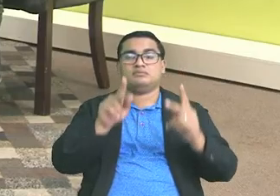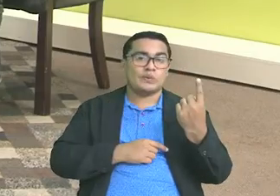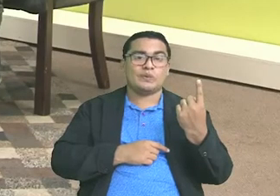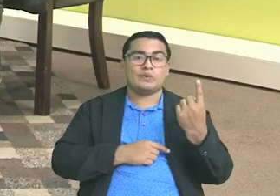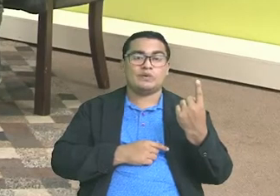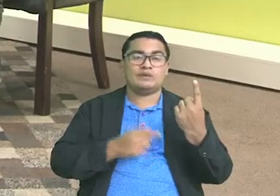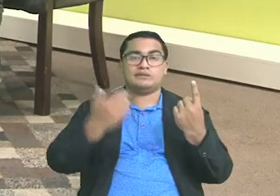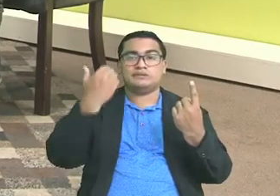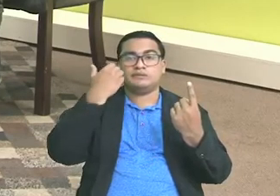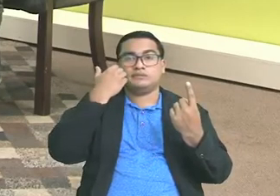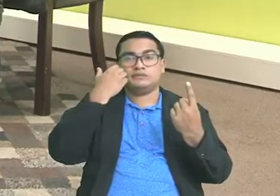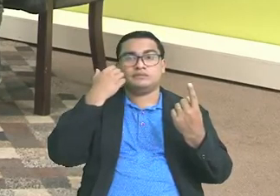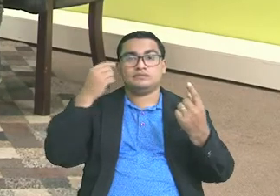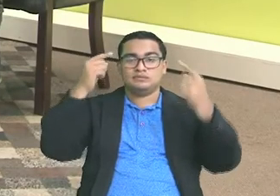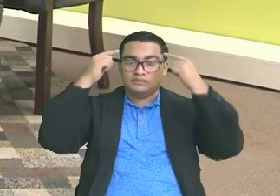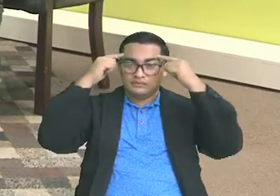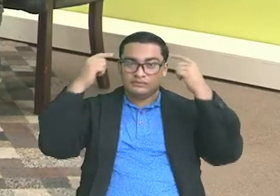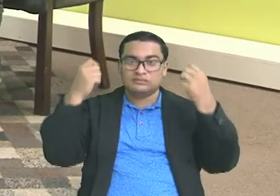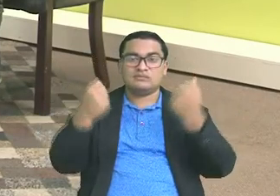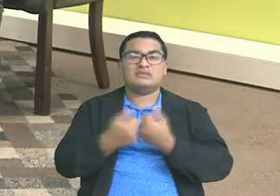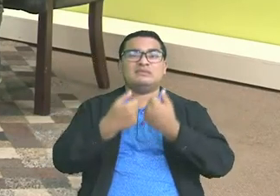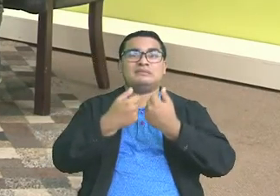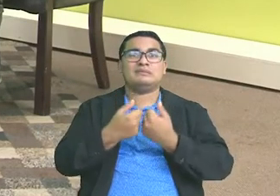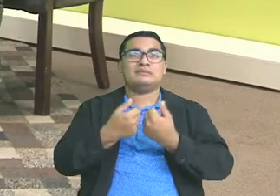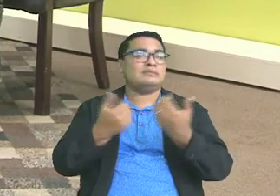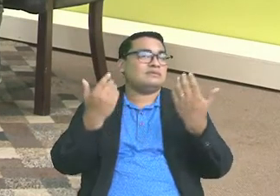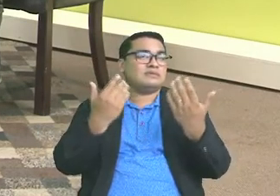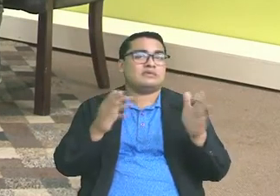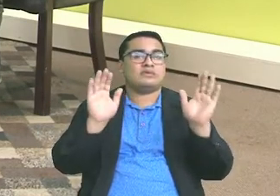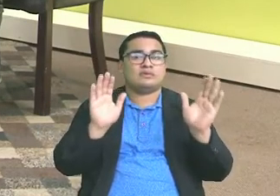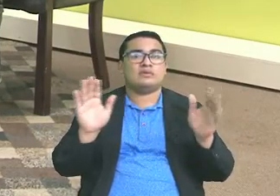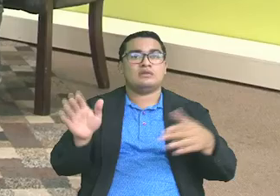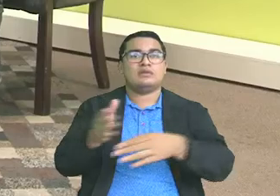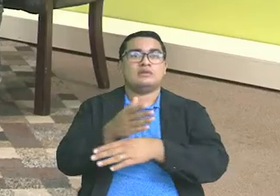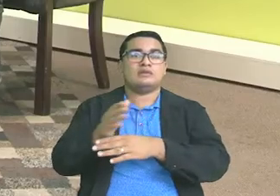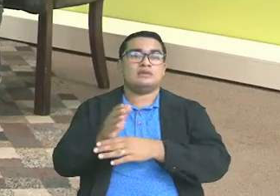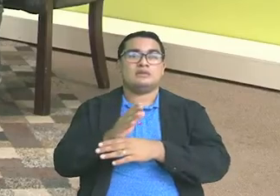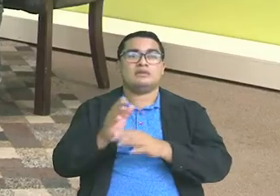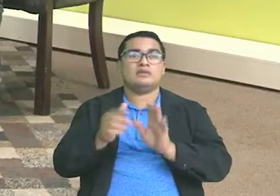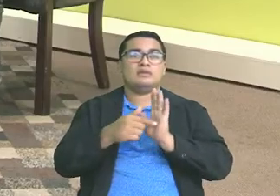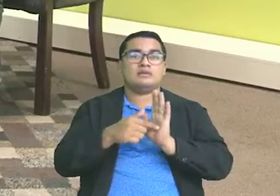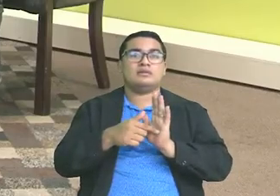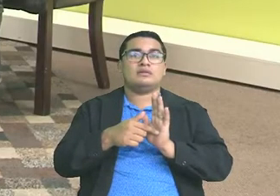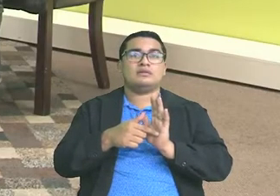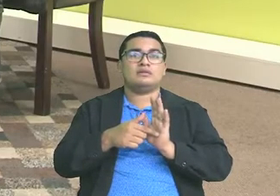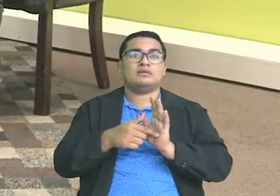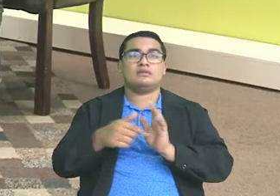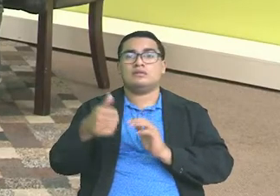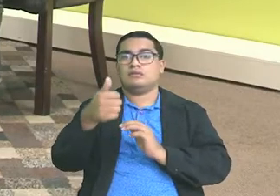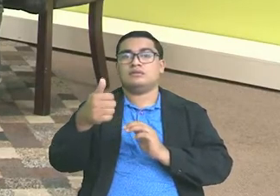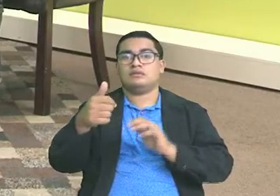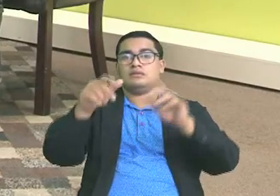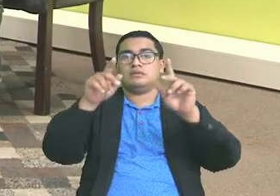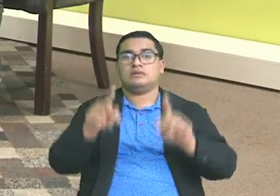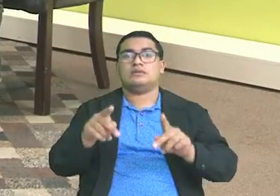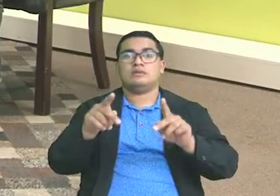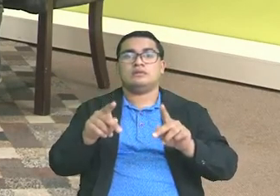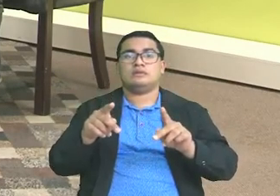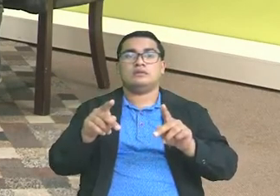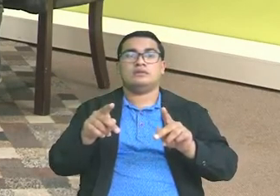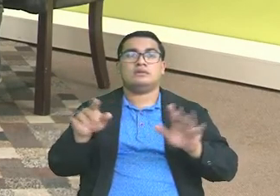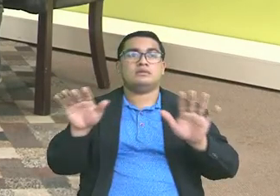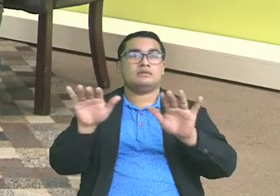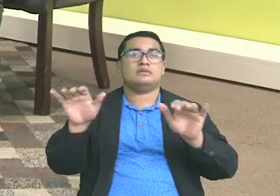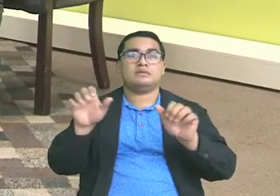padecer enfermedad cerebrovascular de cualquiera de los tipos. Si aquí en este set estamos 6 personas, pues ya nos quedamos bien entre